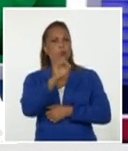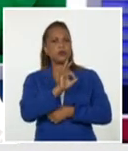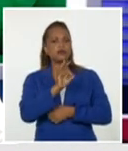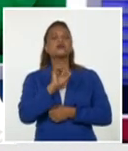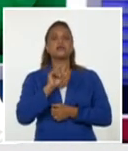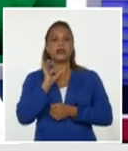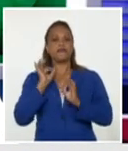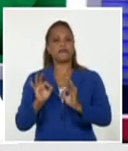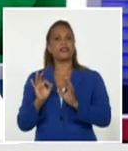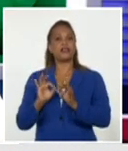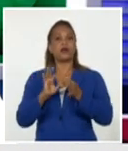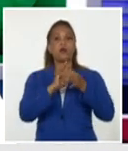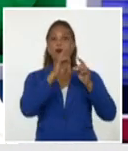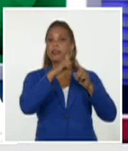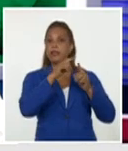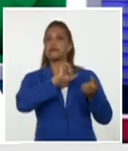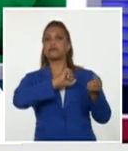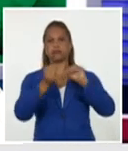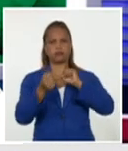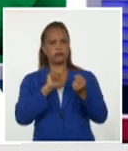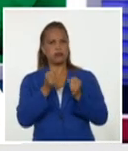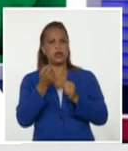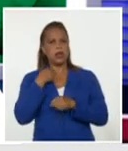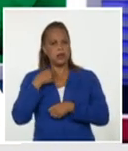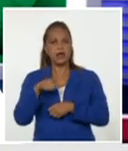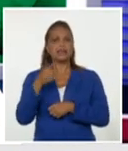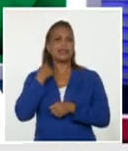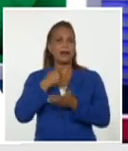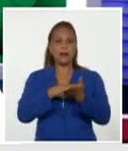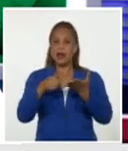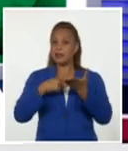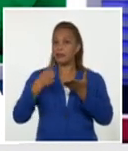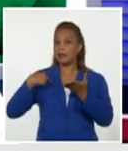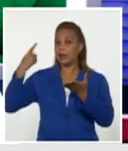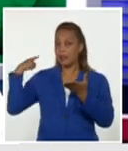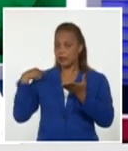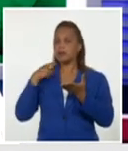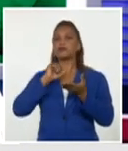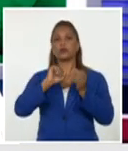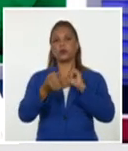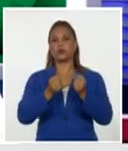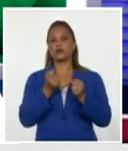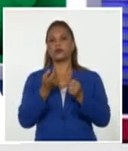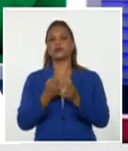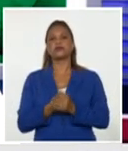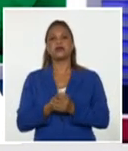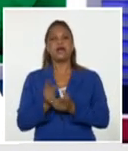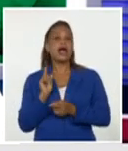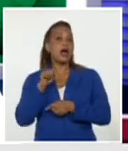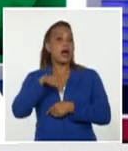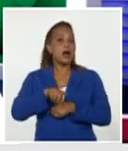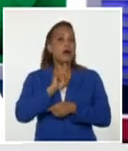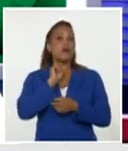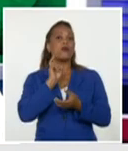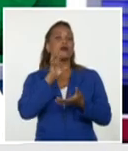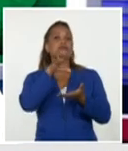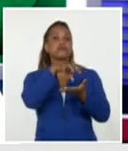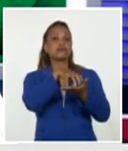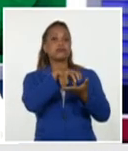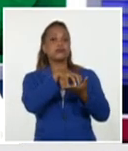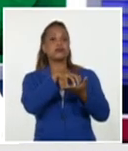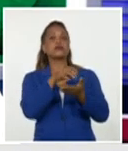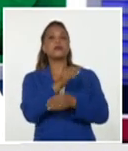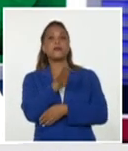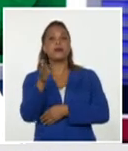de la pandemia no de ahora, sino de hace unas semanas atrás. Y el evento de Baracoa, por la forma en que lo están abordando, según